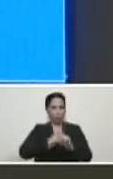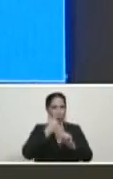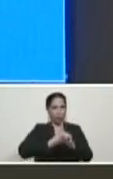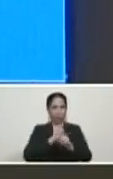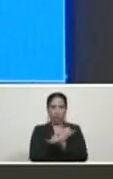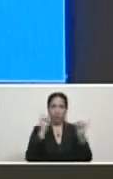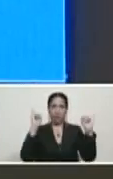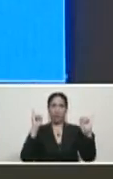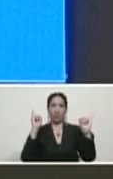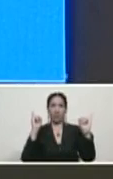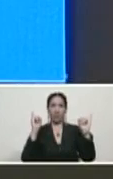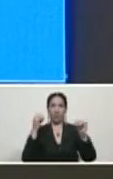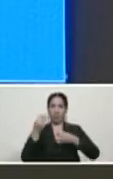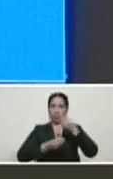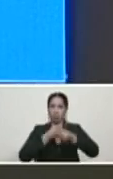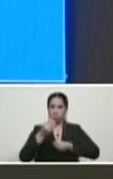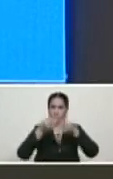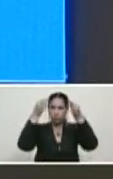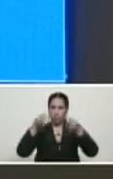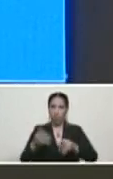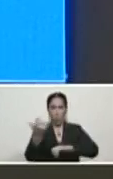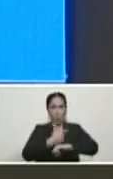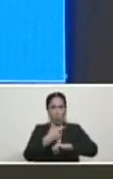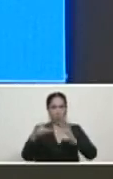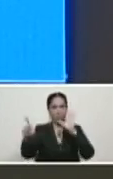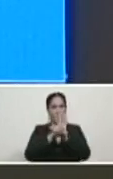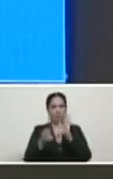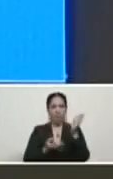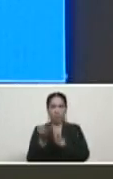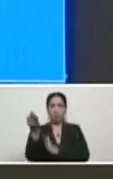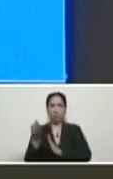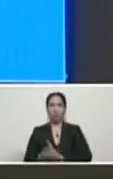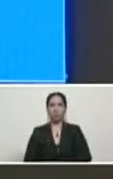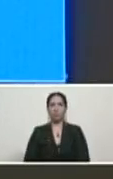pero ya establecido en Angosturas como gobierno legítimo.